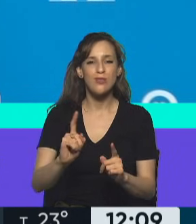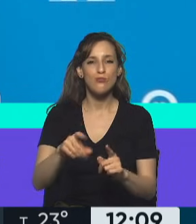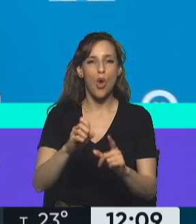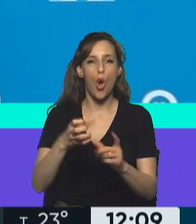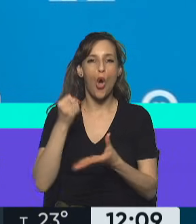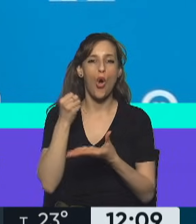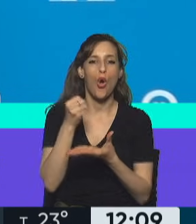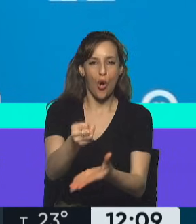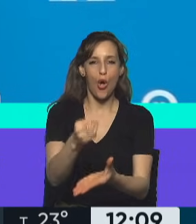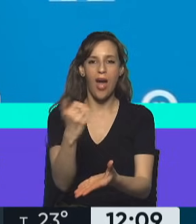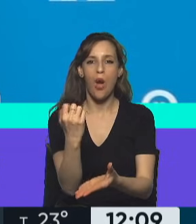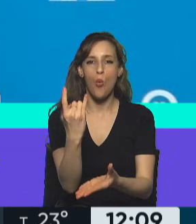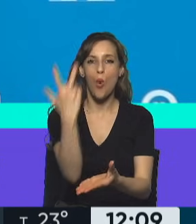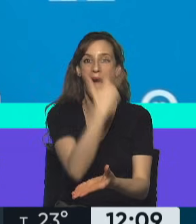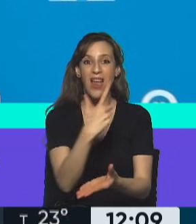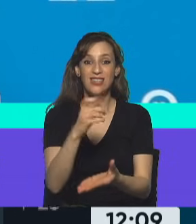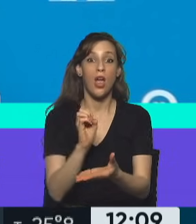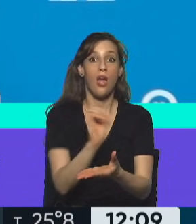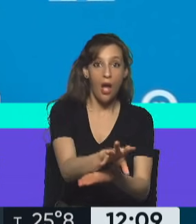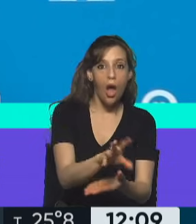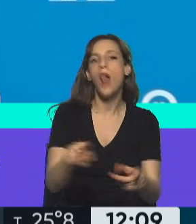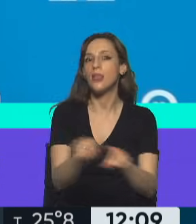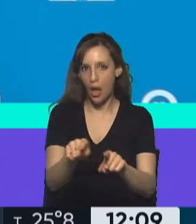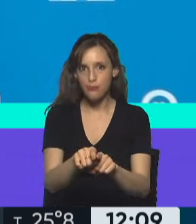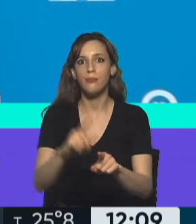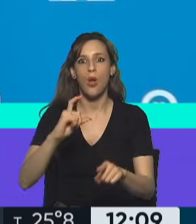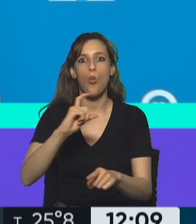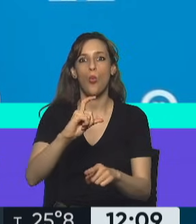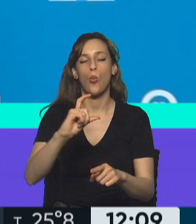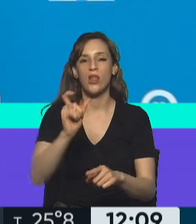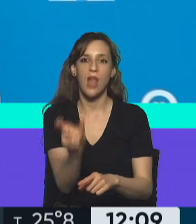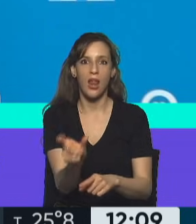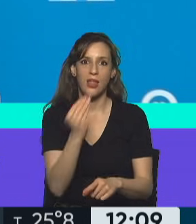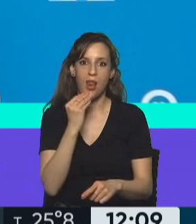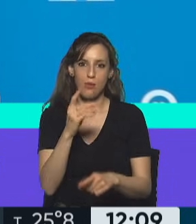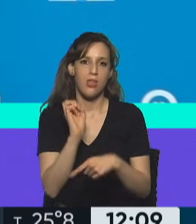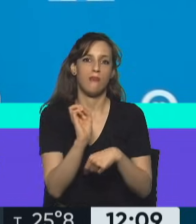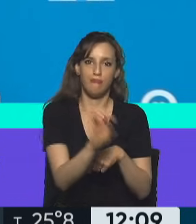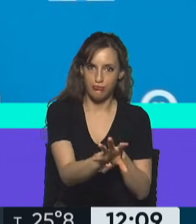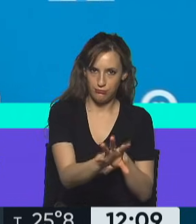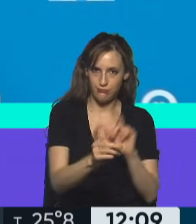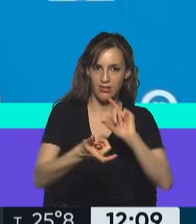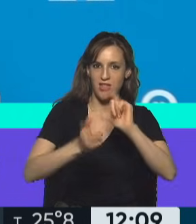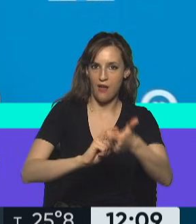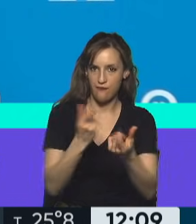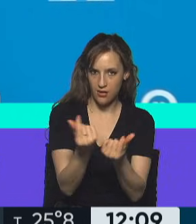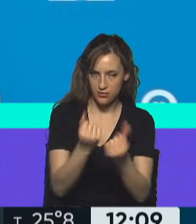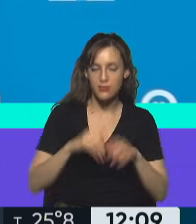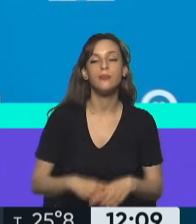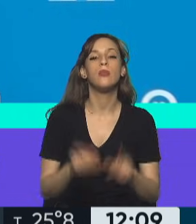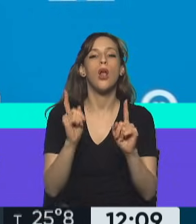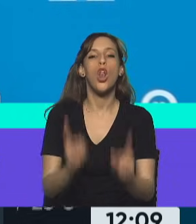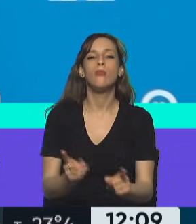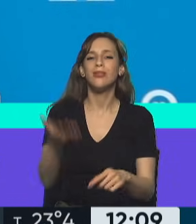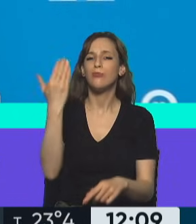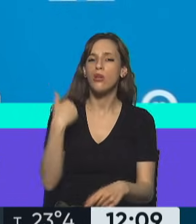poder acceder a qué comercios compran. Y en el mismo sentido, claramente, lo que ustedes vieron desde ayer en la tapa de los diarios,